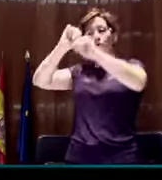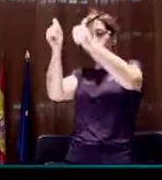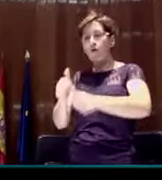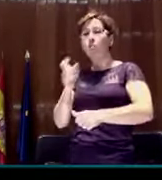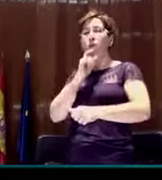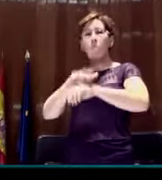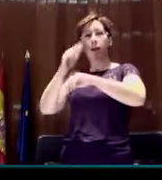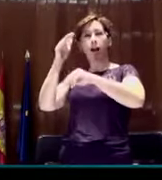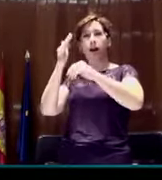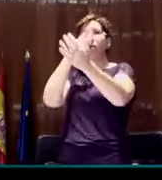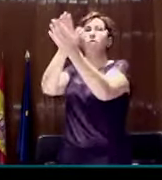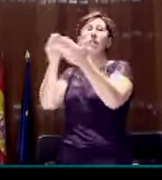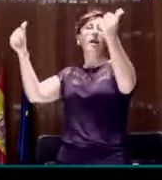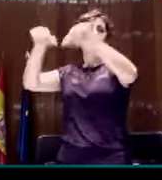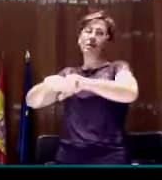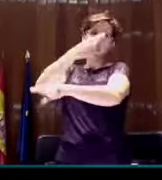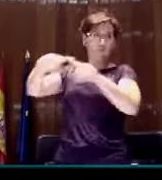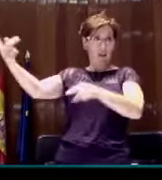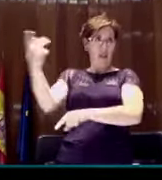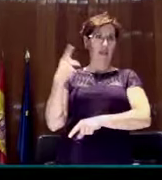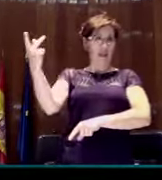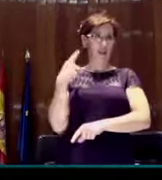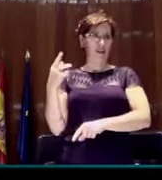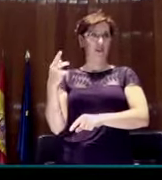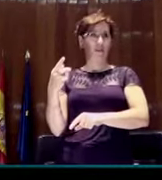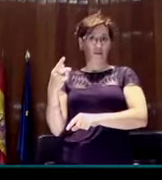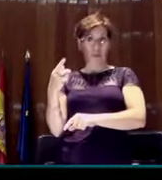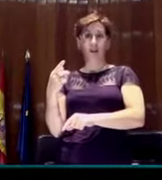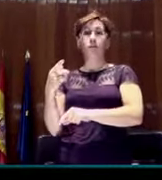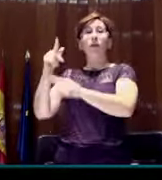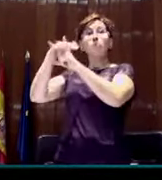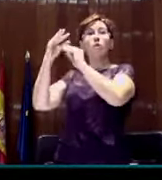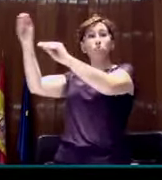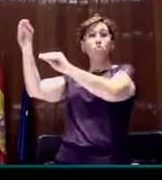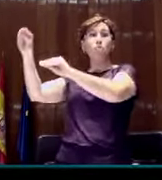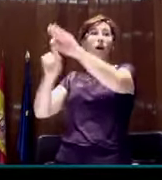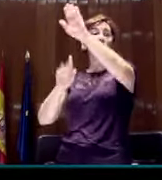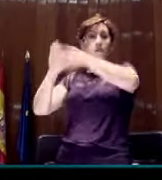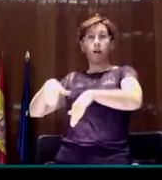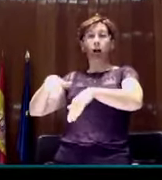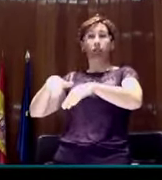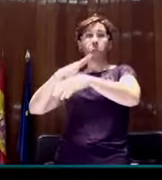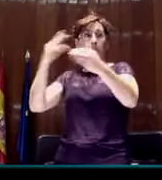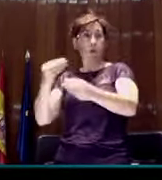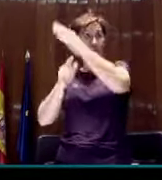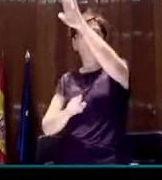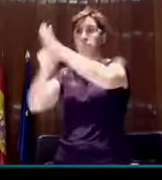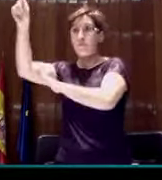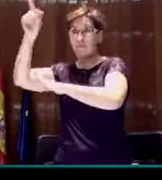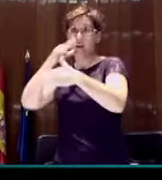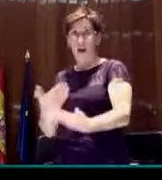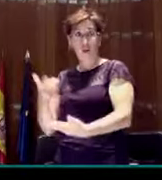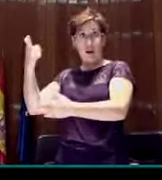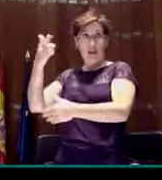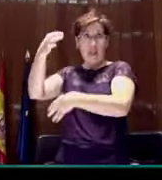bancos, entonces la solución a la crisis ha sido diferente y ahora están creciendo. Las personas